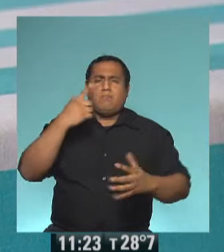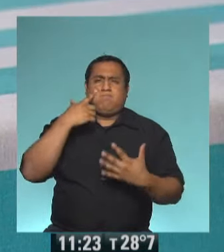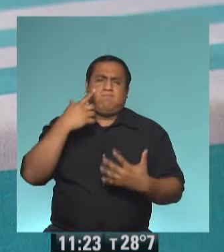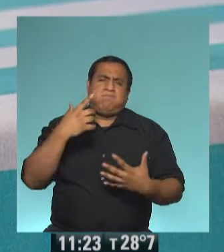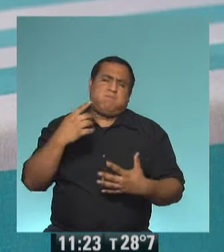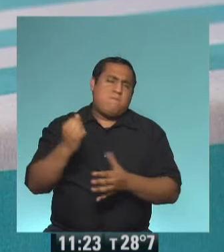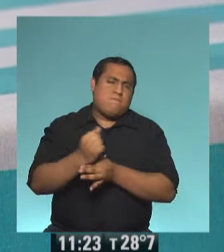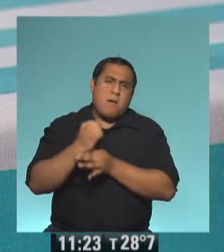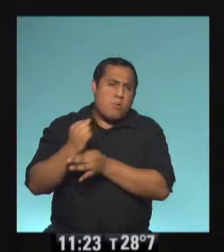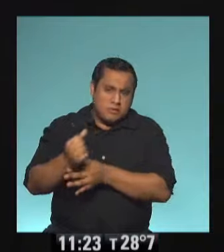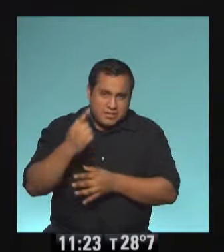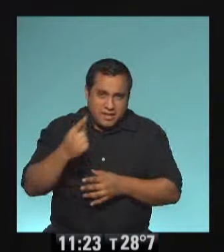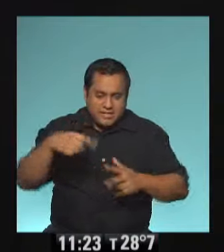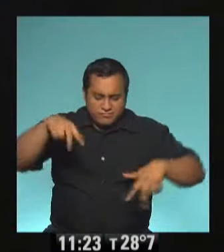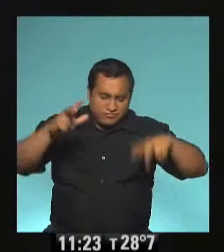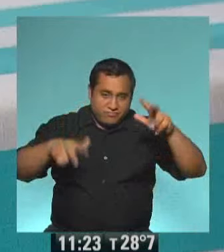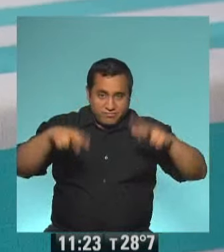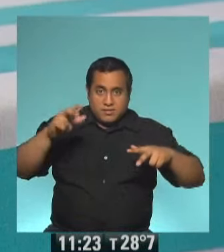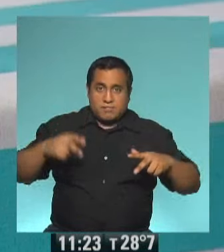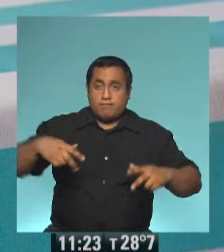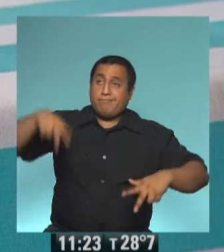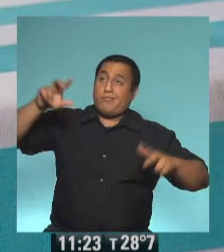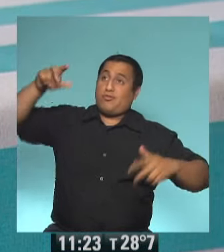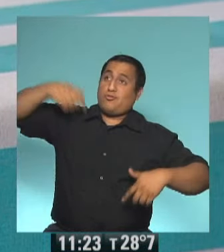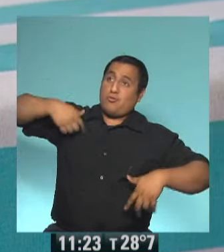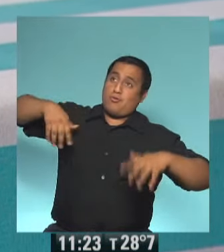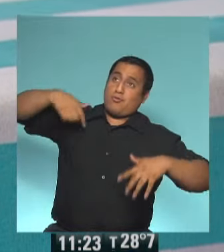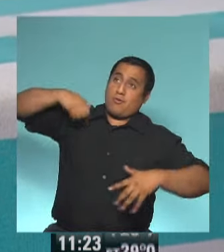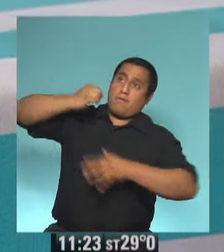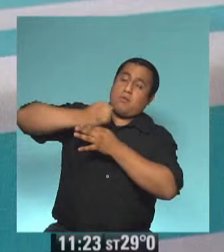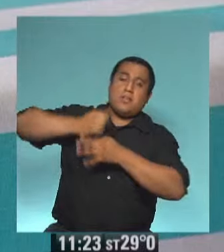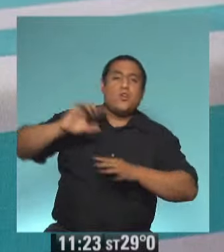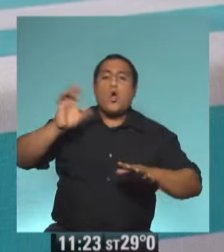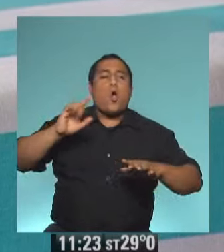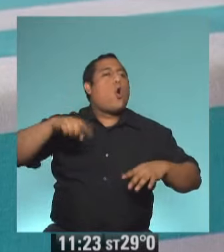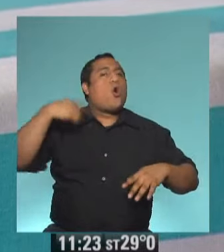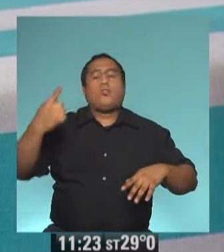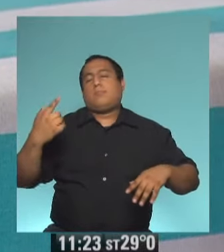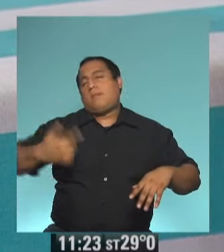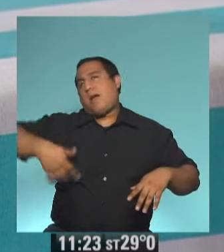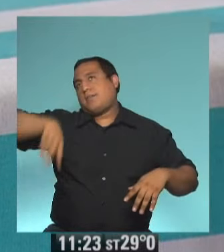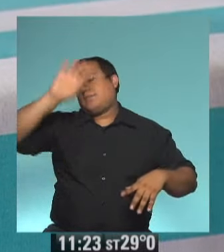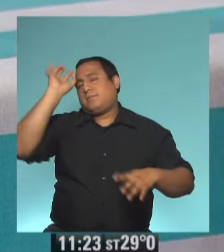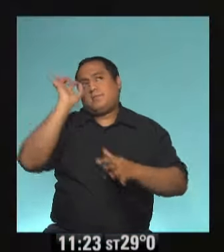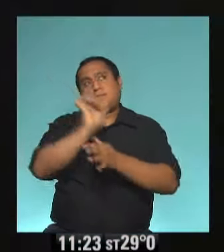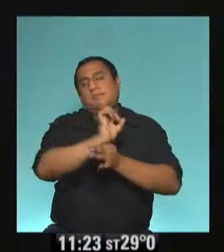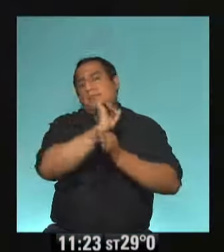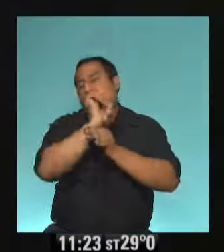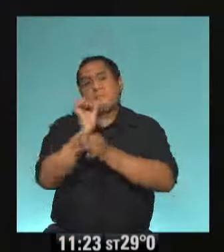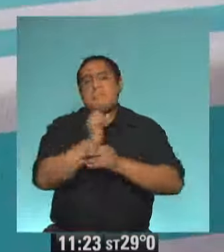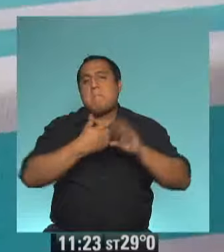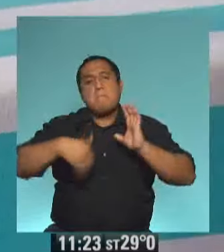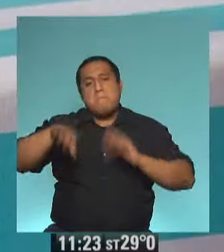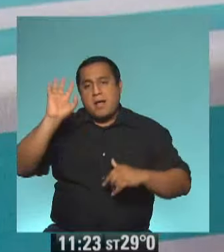que habíamos conocido? Que ¿yo? Habíamos... ¿Yo soy muy famosa? No, yo. Pero más famoso. No, más. No, tiene más un temita. Que yo no hay. Sí, tiene un temita